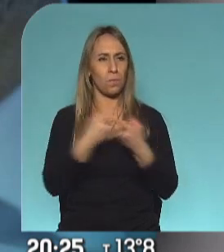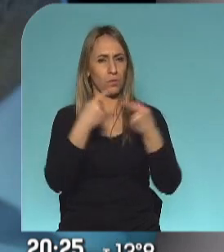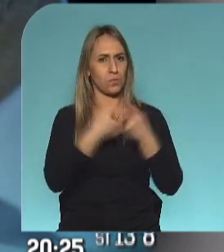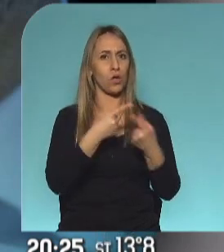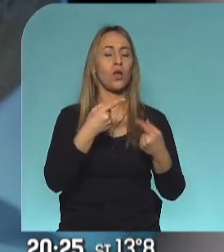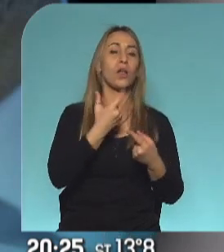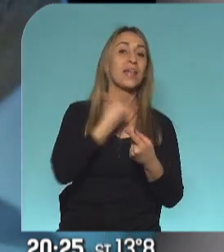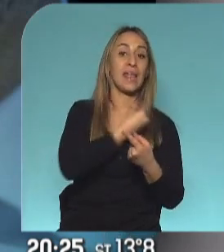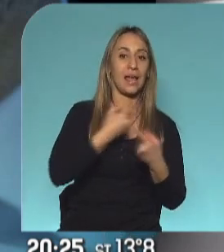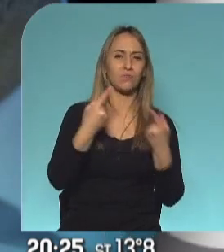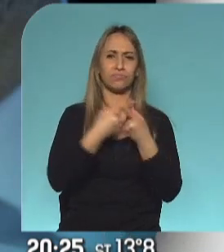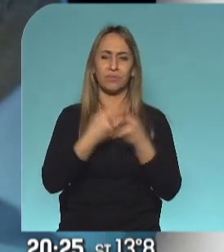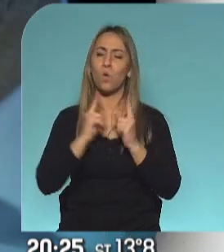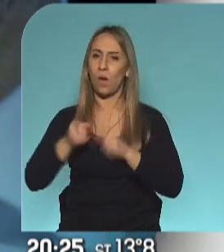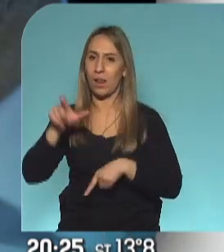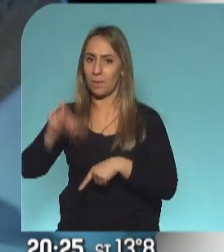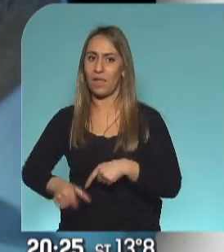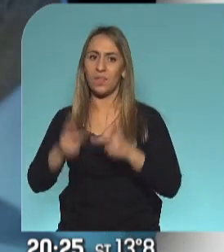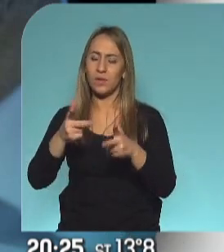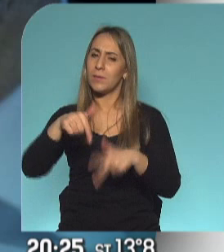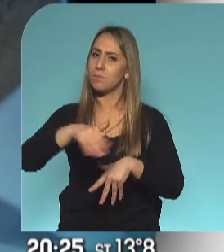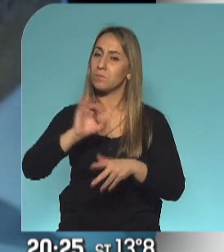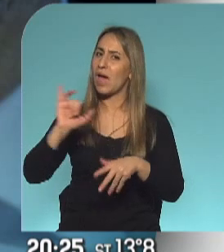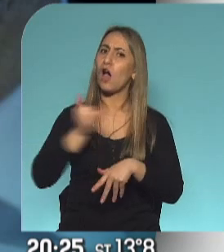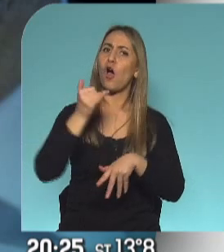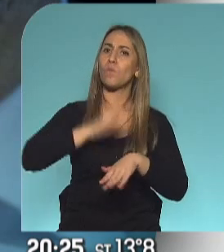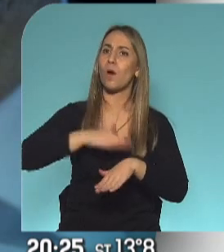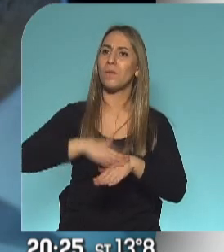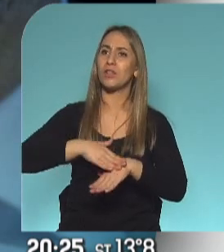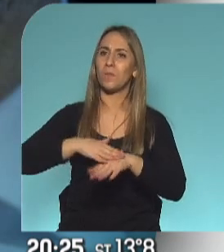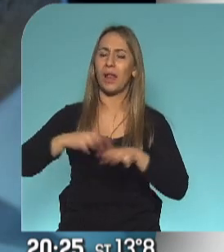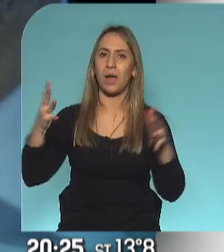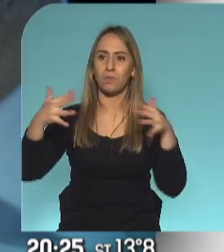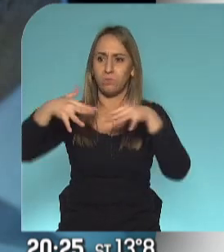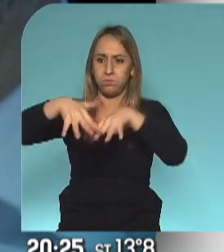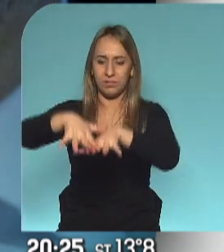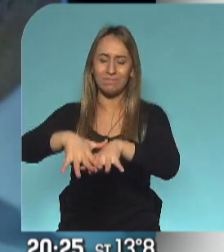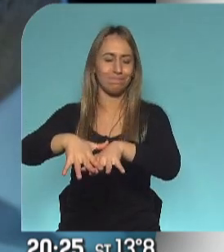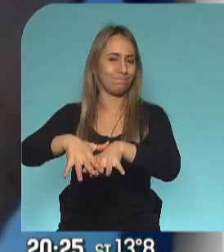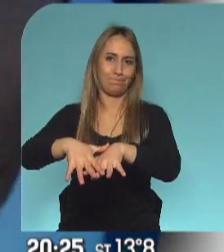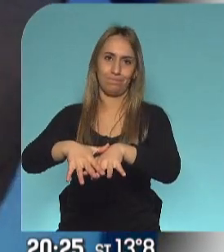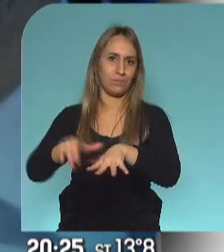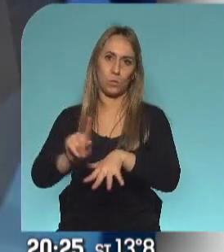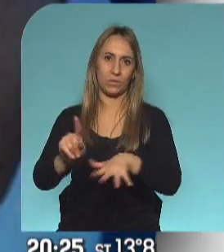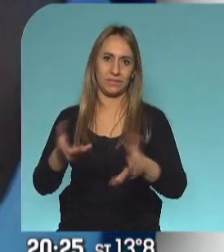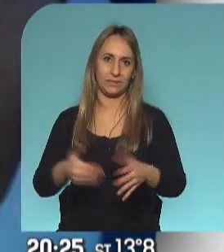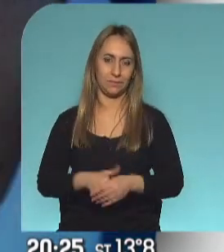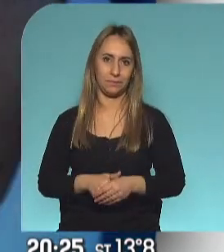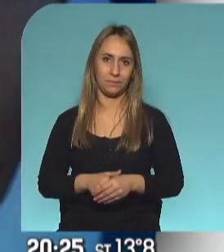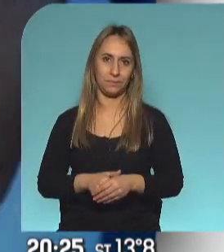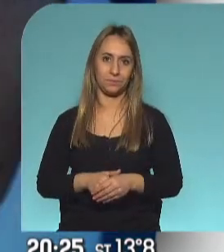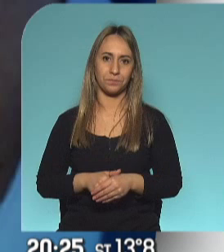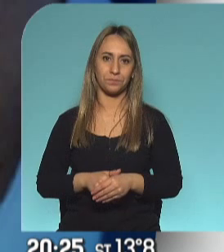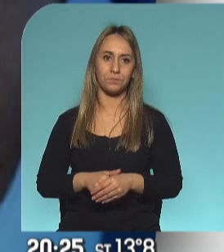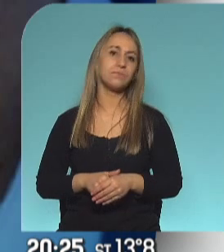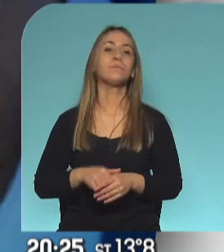García. Así todo, dijo Rubinstein, no es el mejor momento para tener aglomeraciones en la calle.